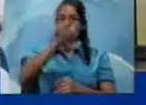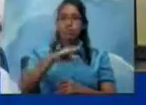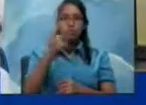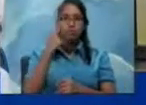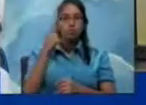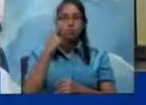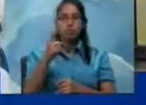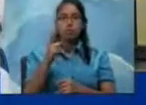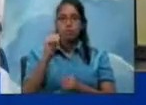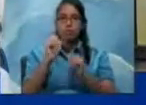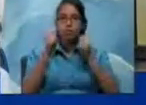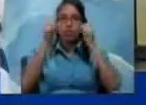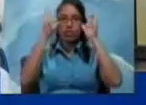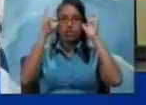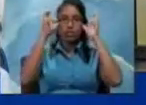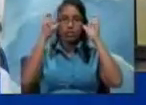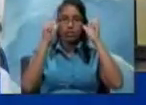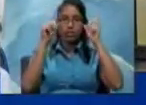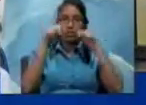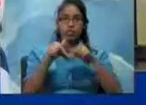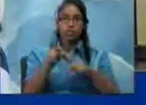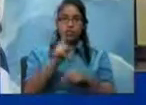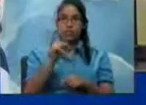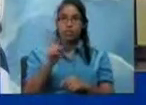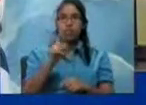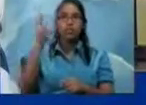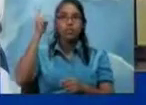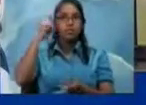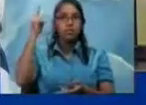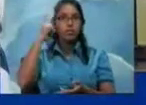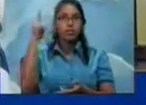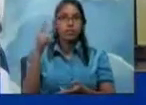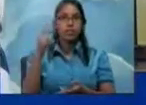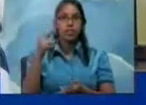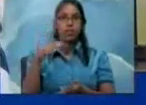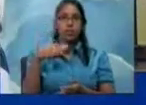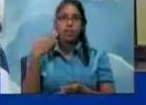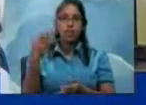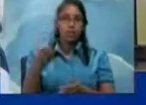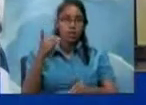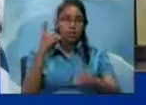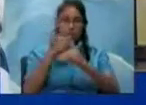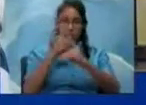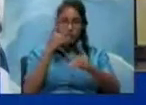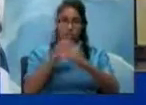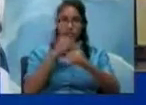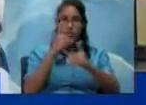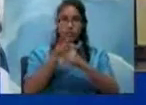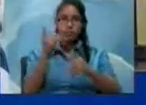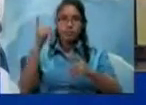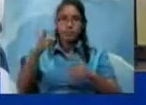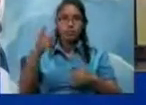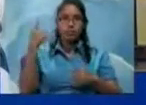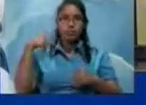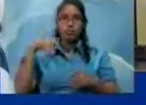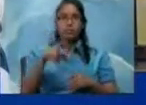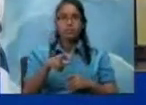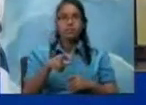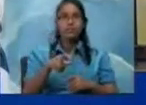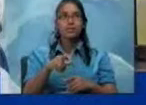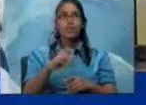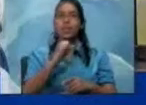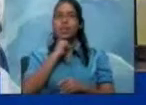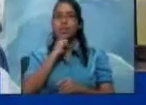Oigan esto no sabían los discípulos que